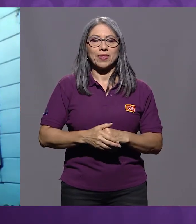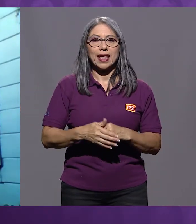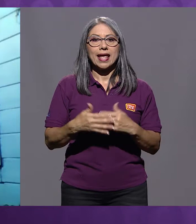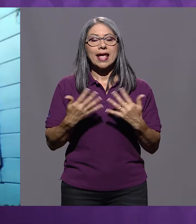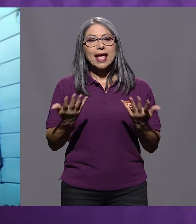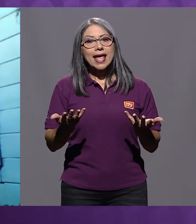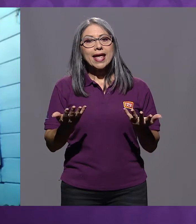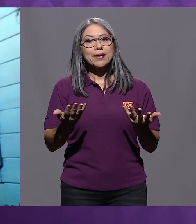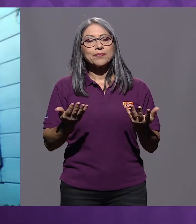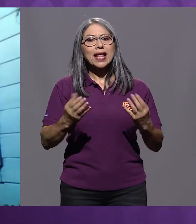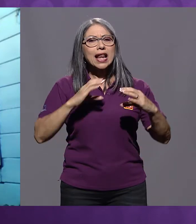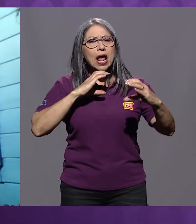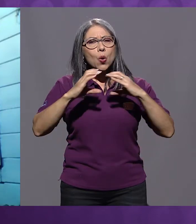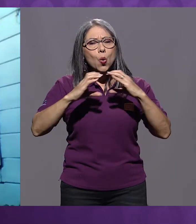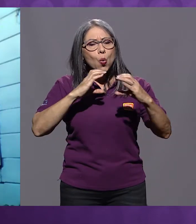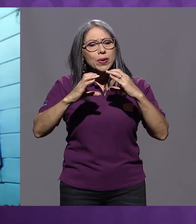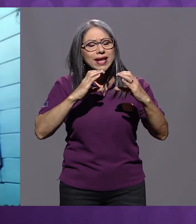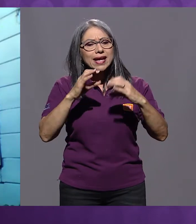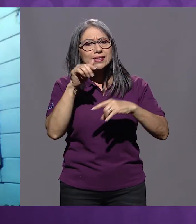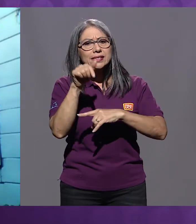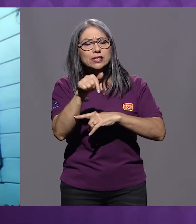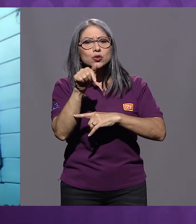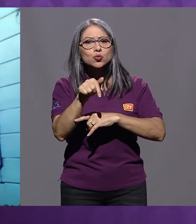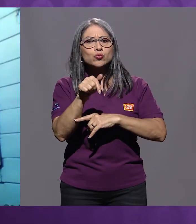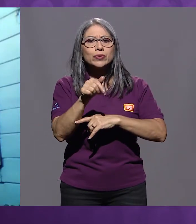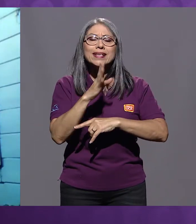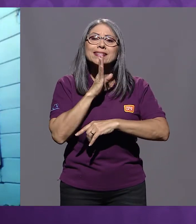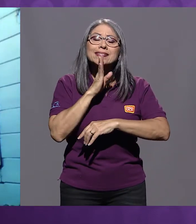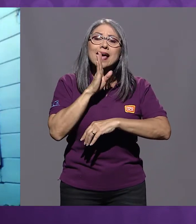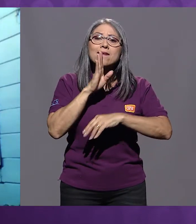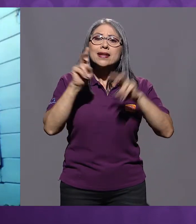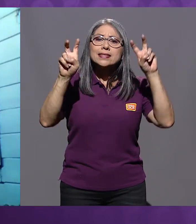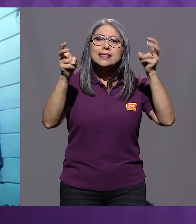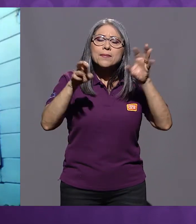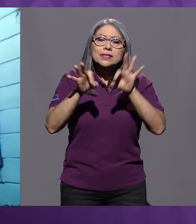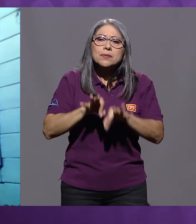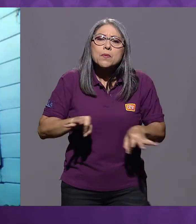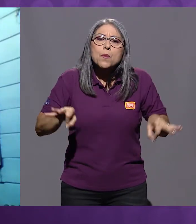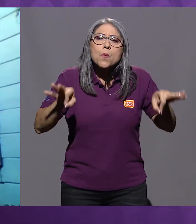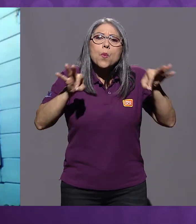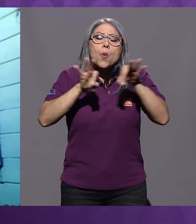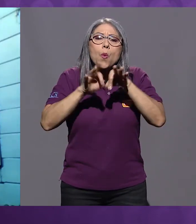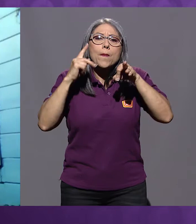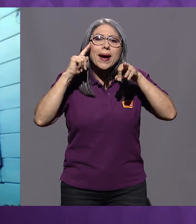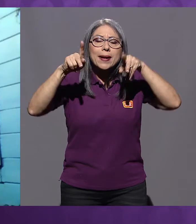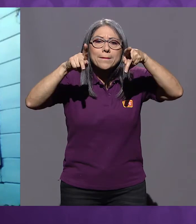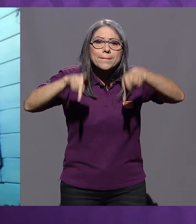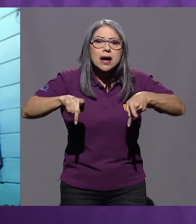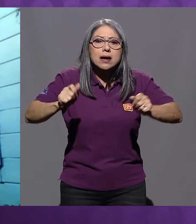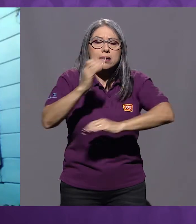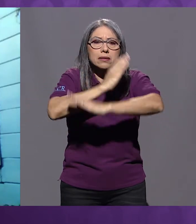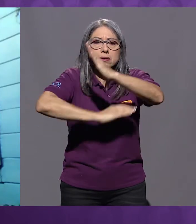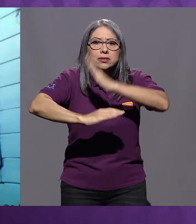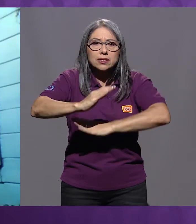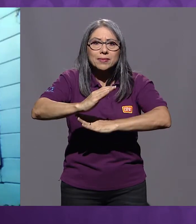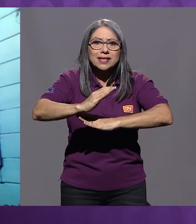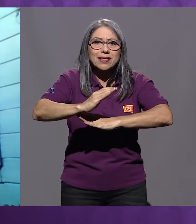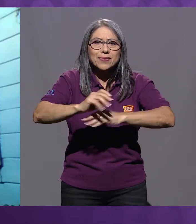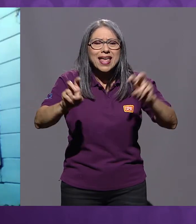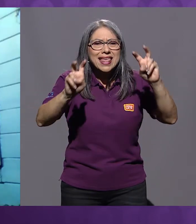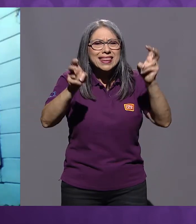se ha llegado a tocar temas relevantes a la población con discapacidad, donde vemos que son